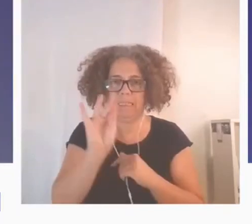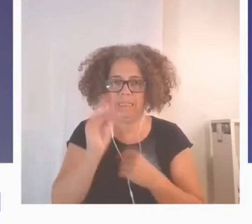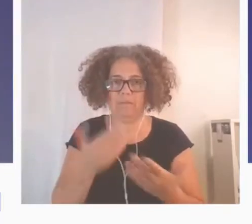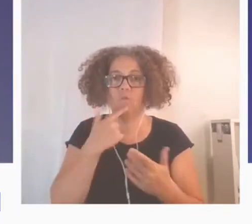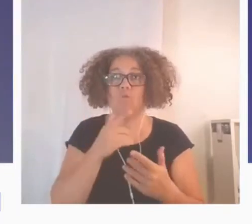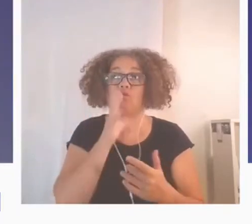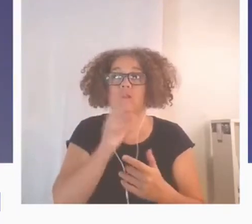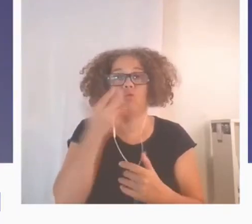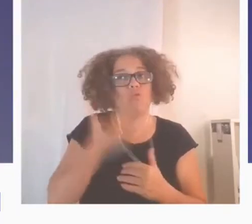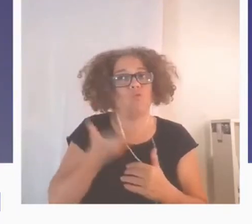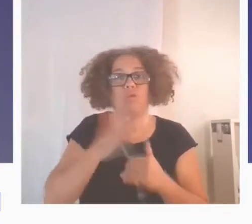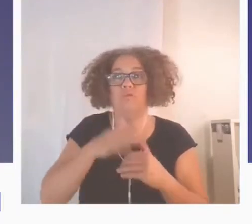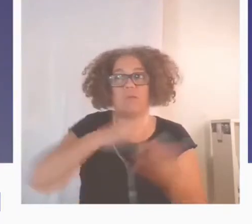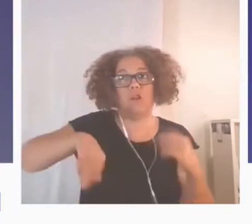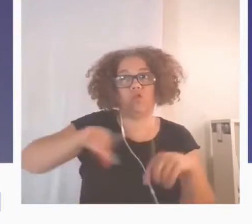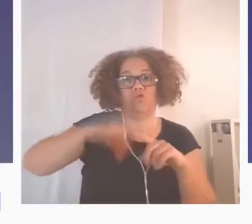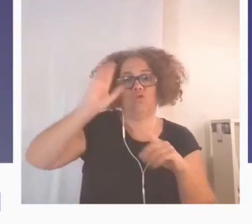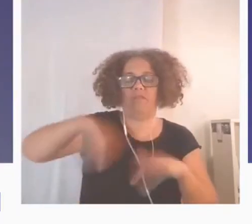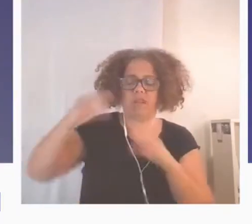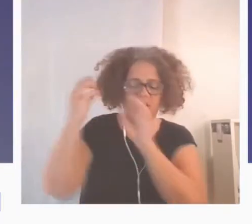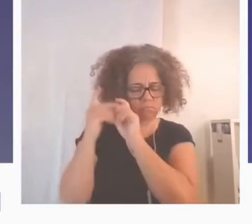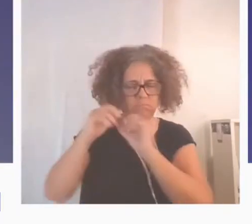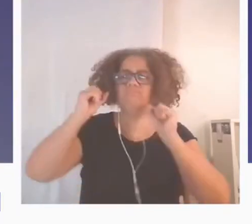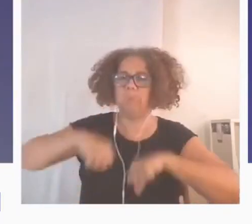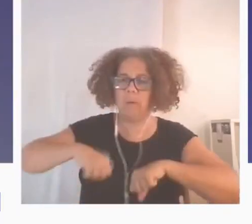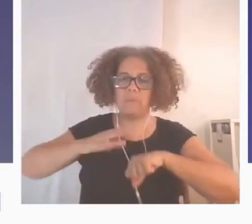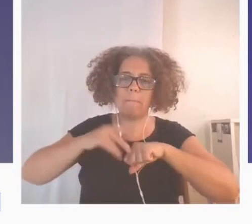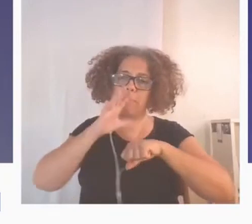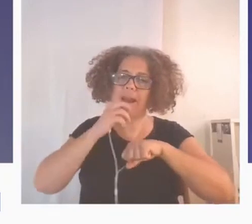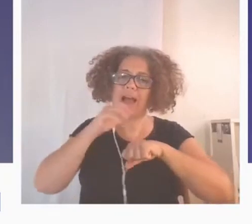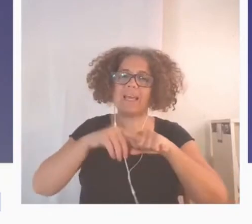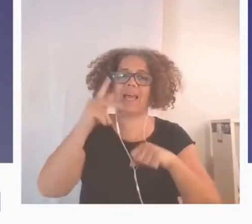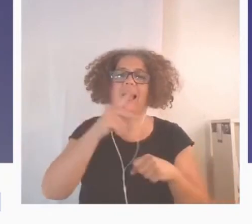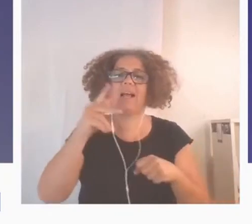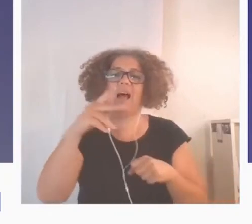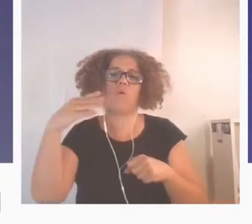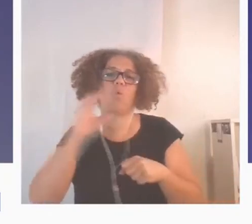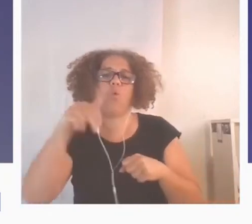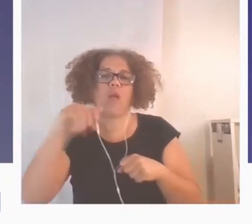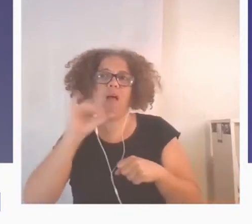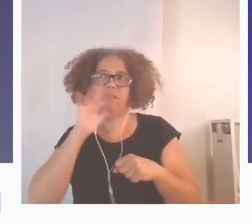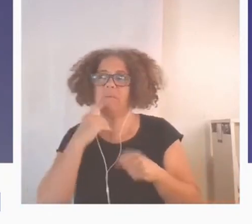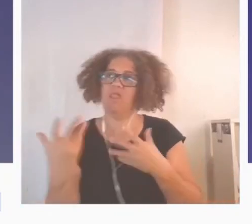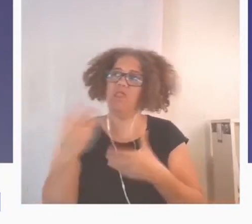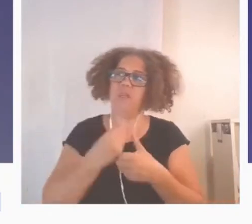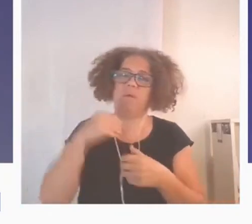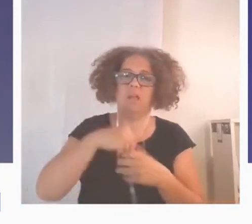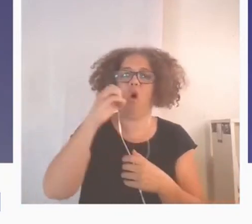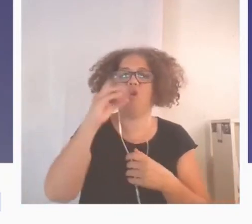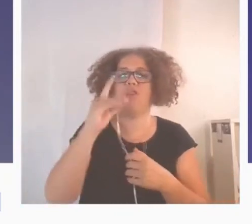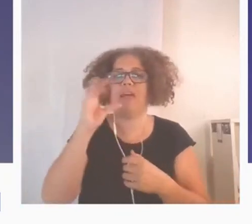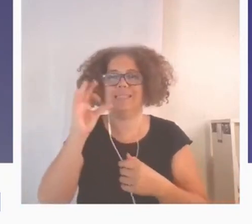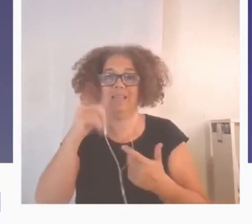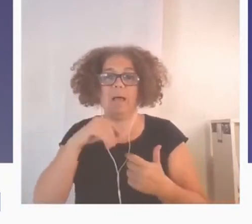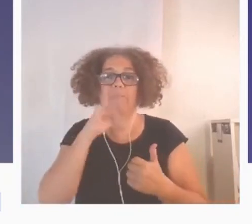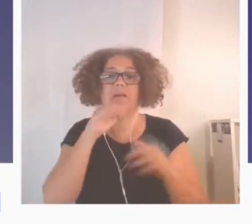por la que nos decidimos finalmente a que el proyecto de Bebeca Cuna también se convirtiese en esa casa de los ODS, ¿no? Para que, por